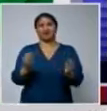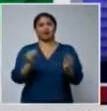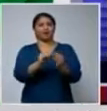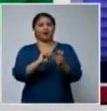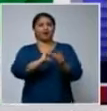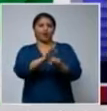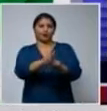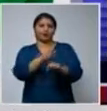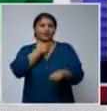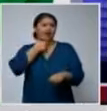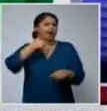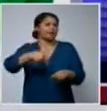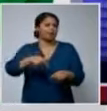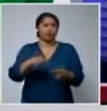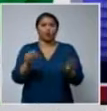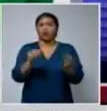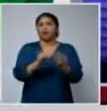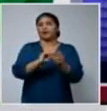internacionales.